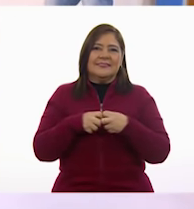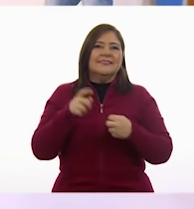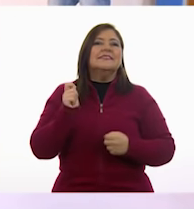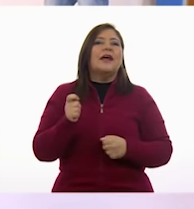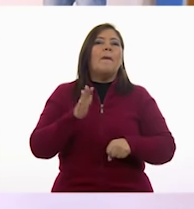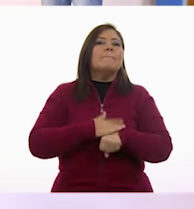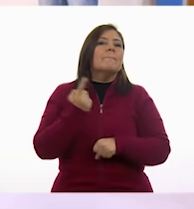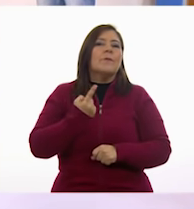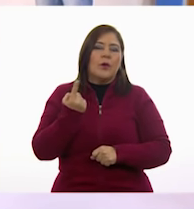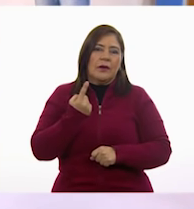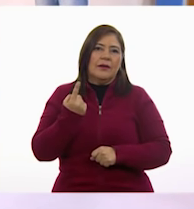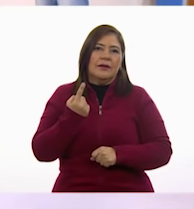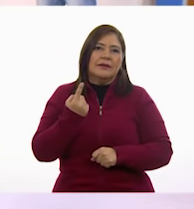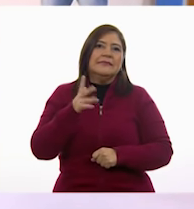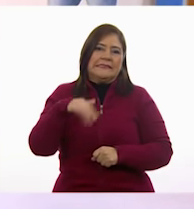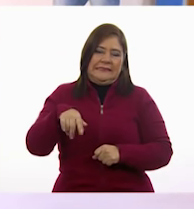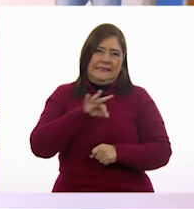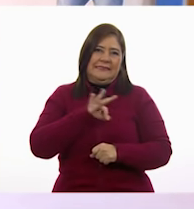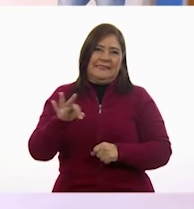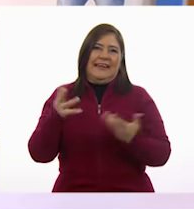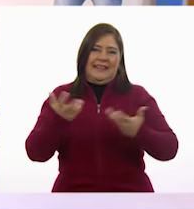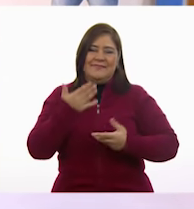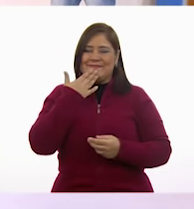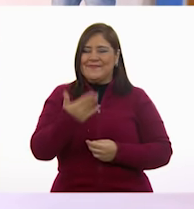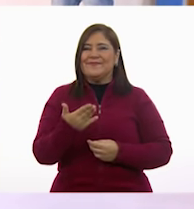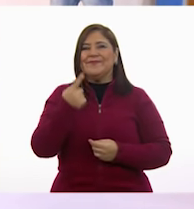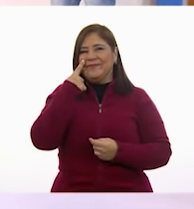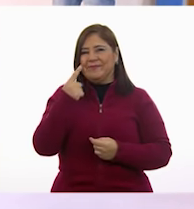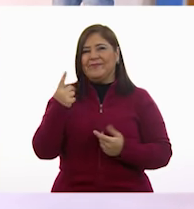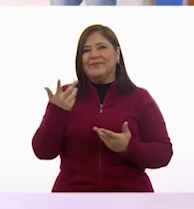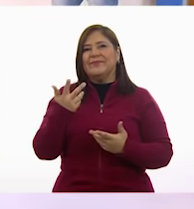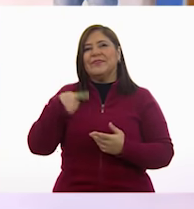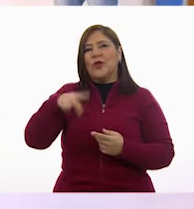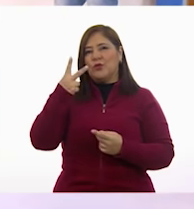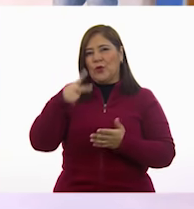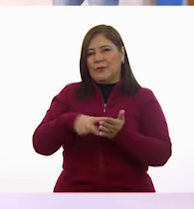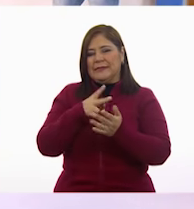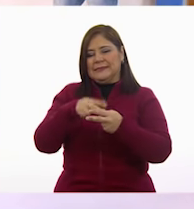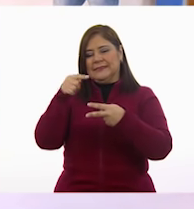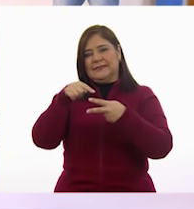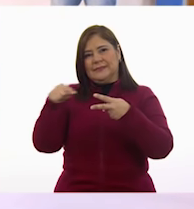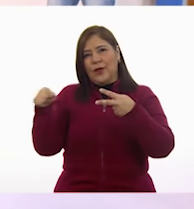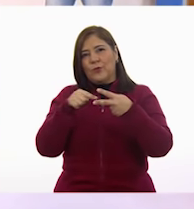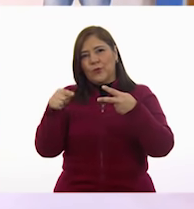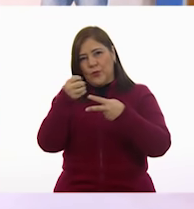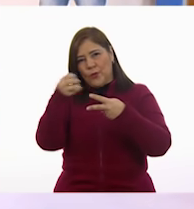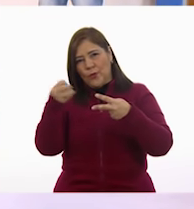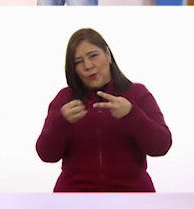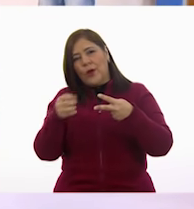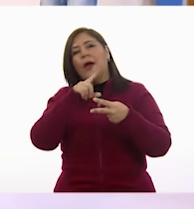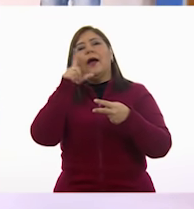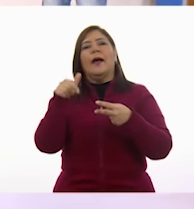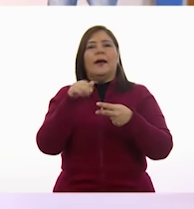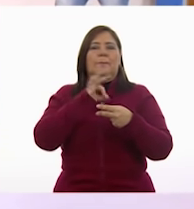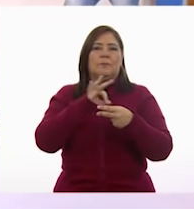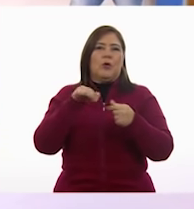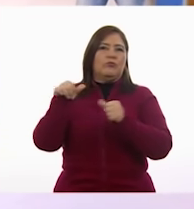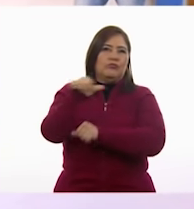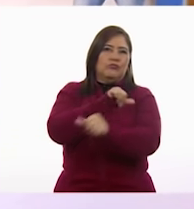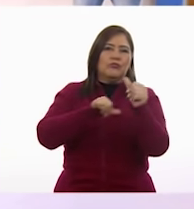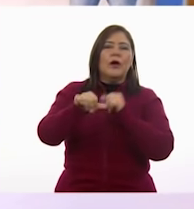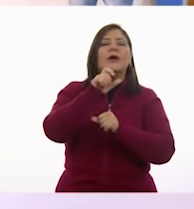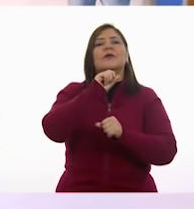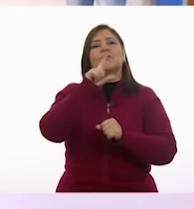va a salir muy bien. Entonces avanzamos, sí. repetimos las dos secuencias, regresamos cada quien a su lugar y luego hacia adelante sí. y hacia atrás.